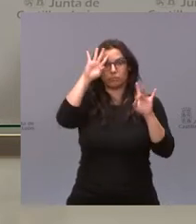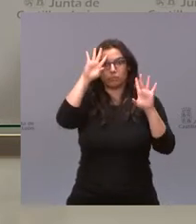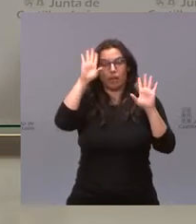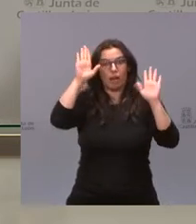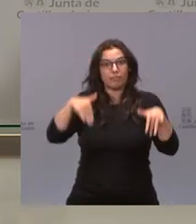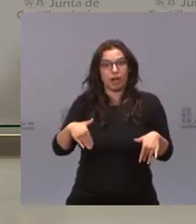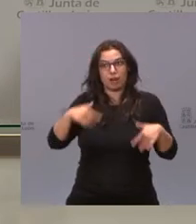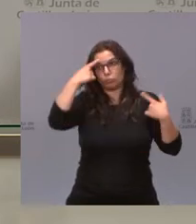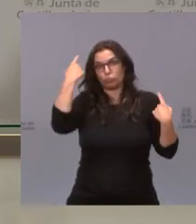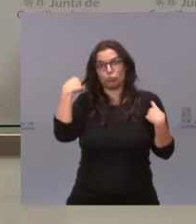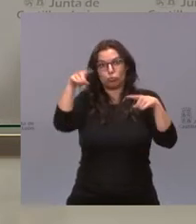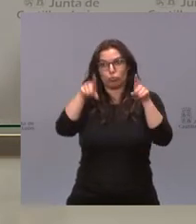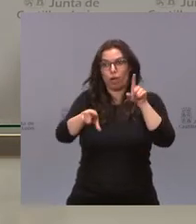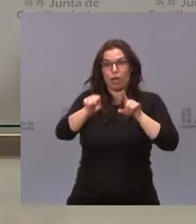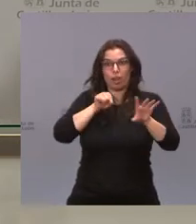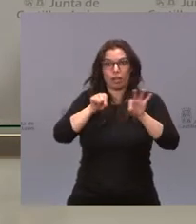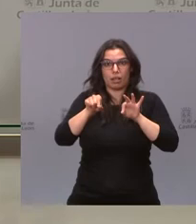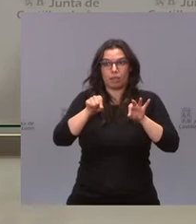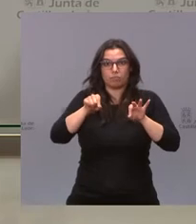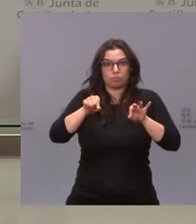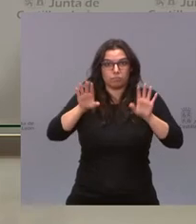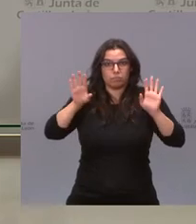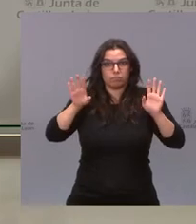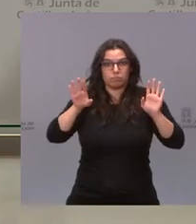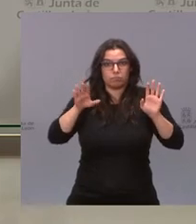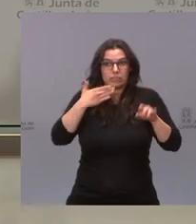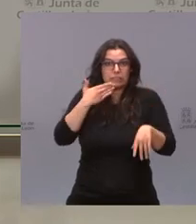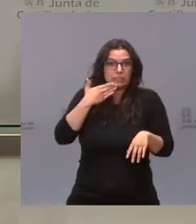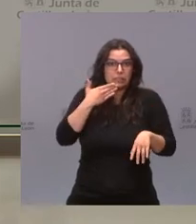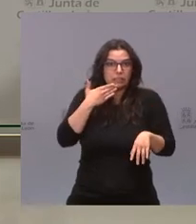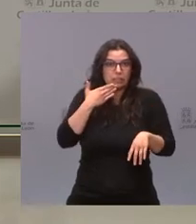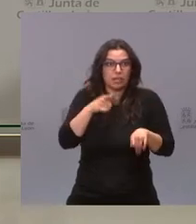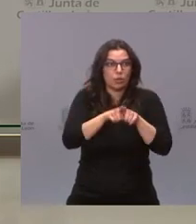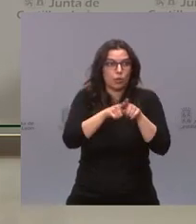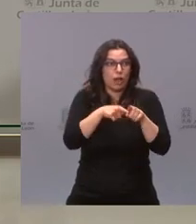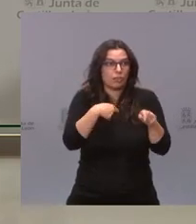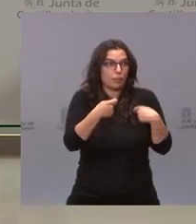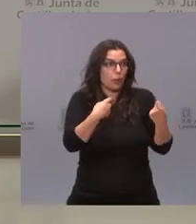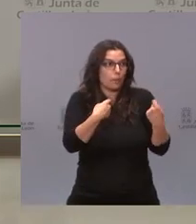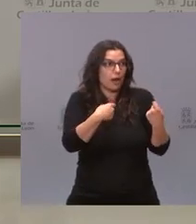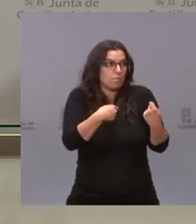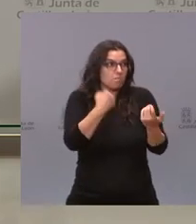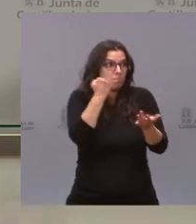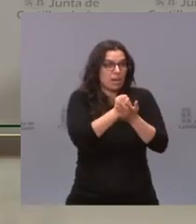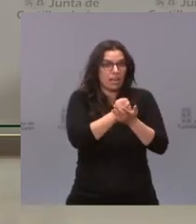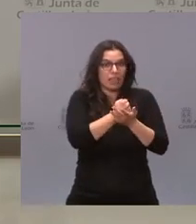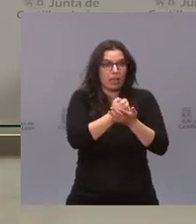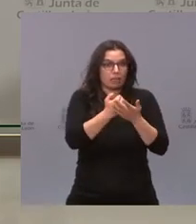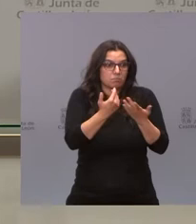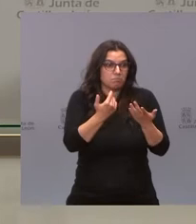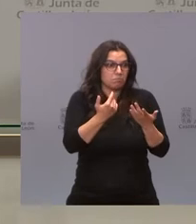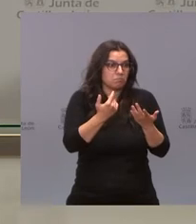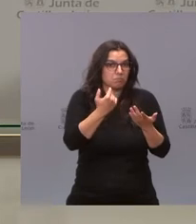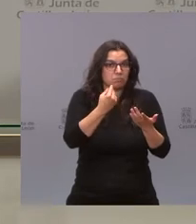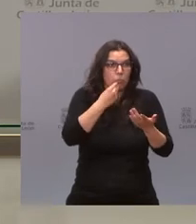ellos precisamente elegir entre una vacuna u otra, como si fuera ir a un supermercado a elegir entre una marca de detergente u otra, cuando lo que estamos